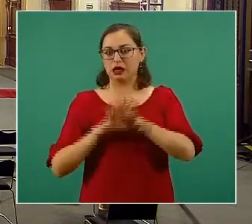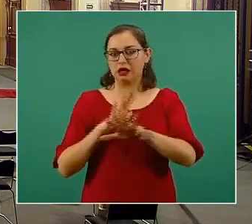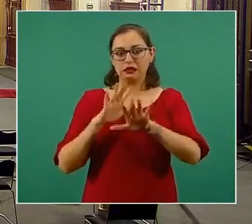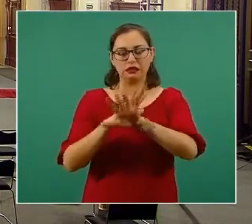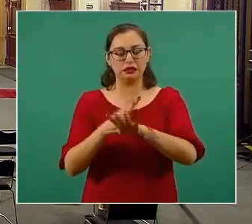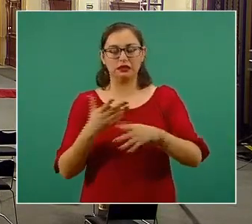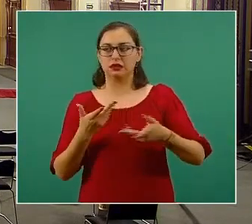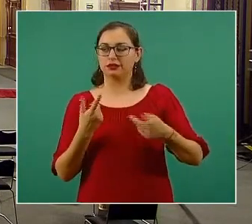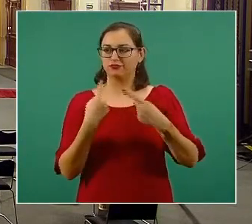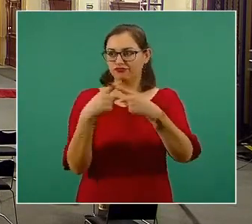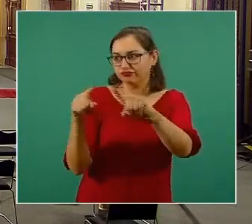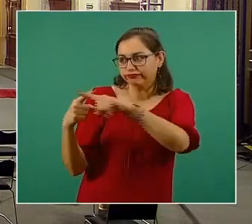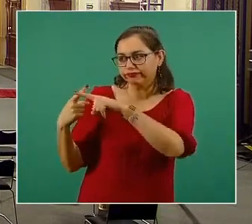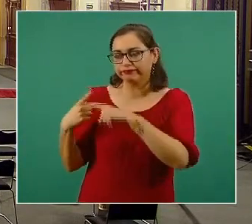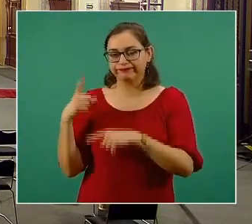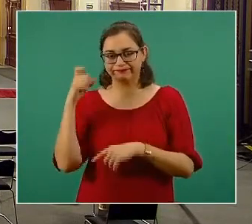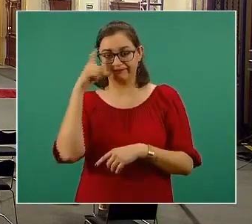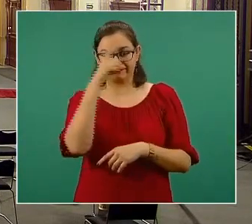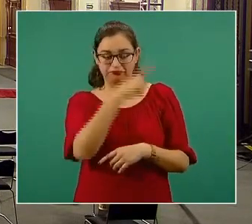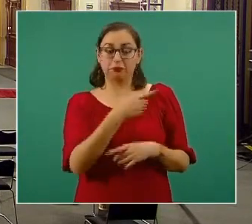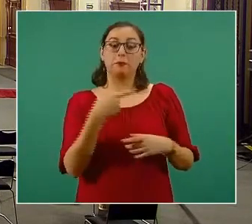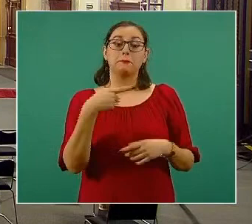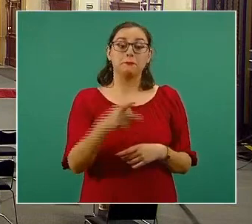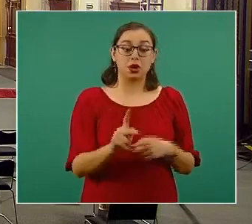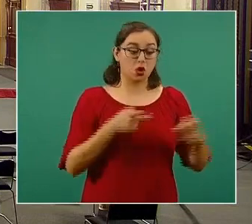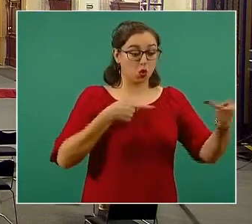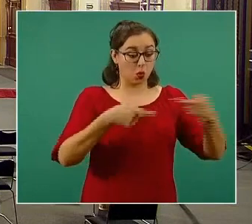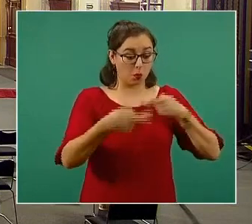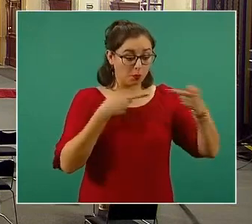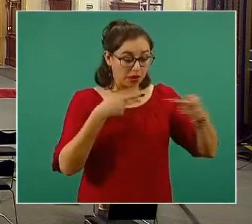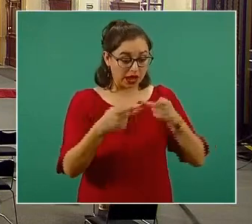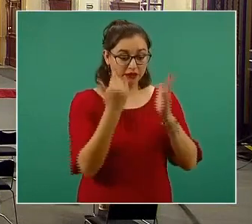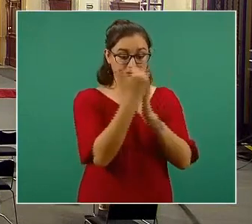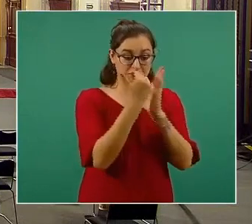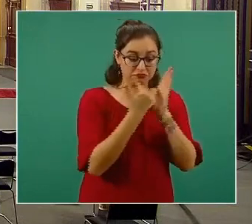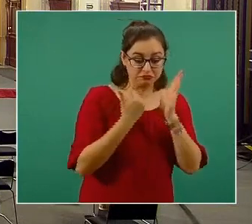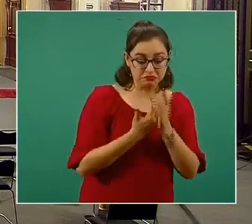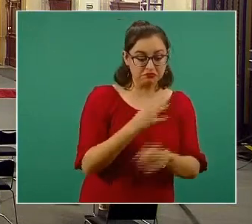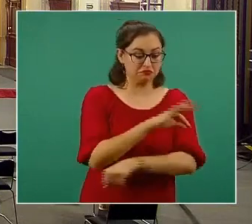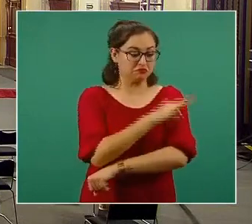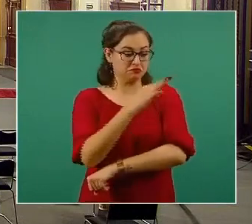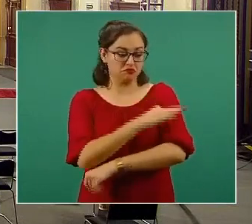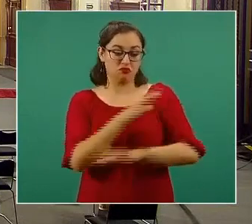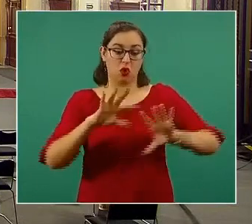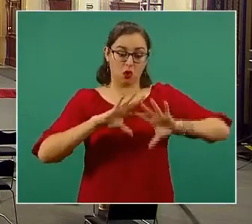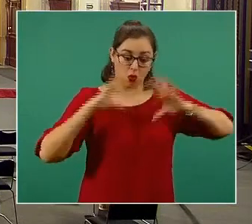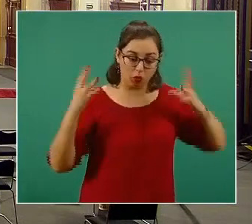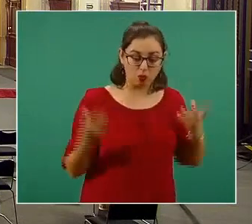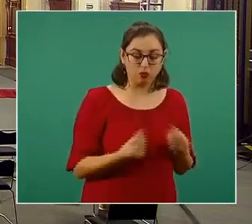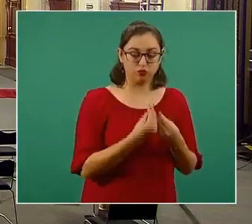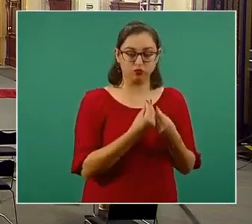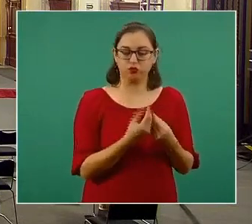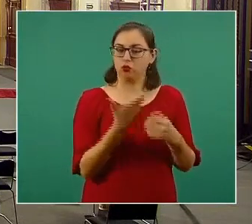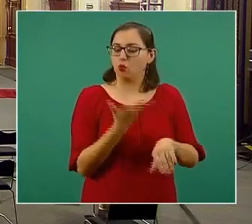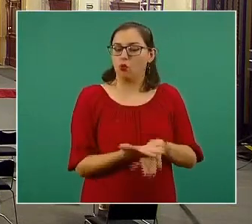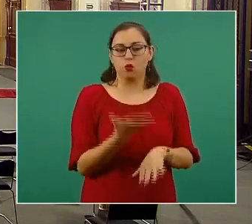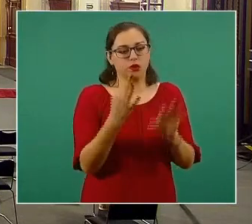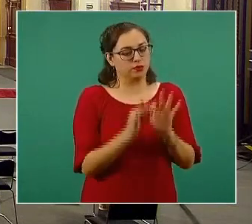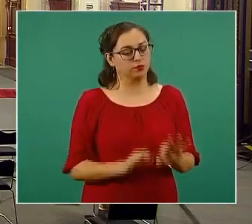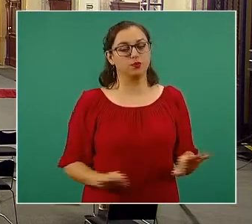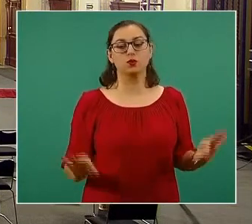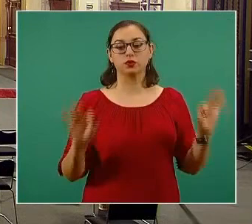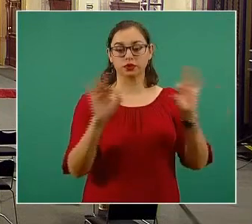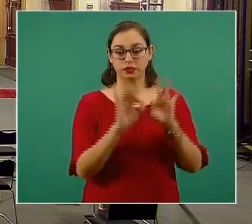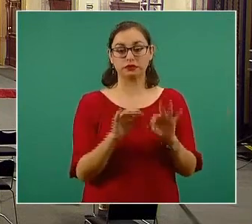de vacunación, en sí, la vacunación en su conjunto, es un componente sumamente importante